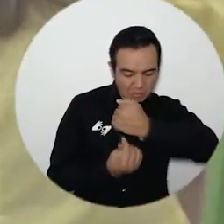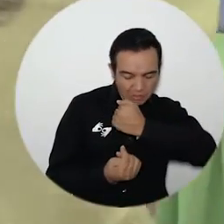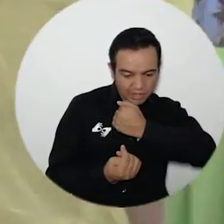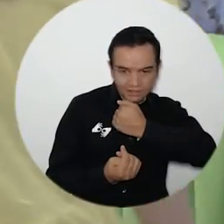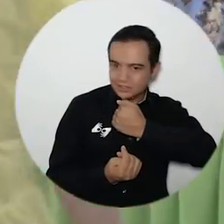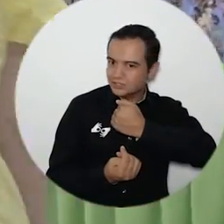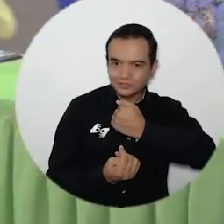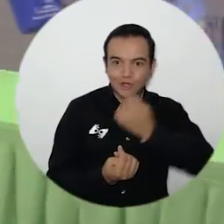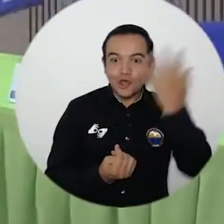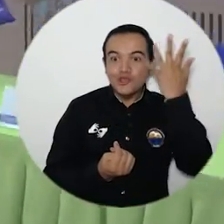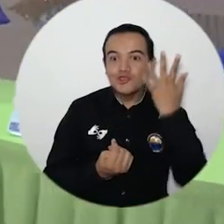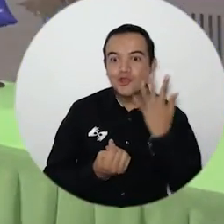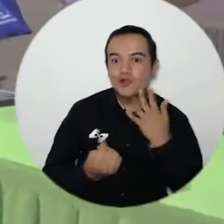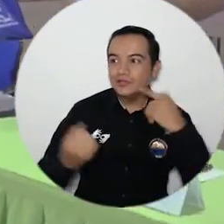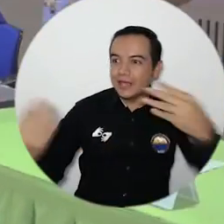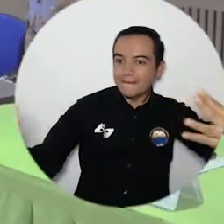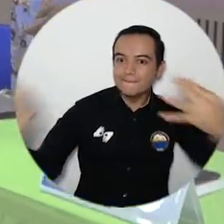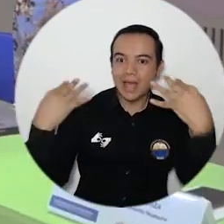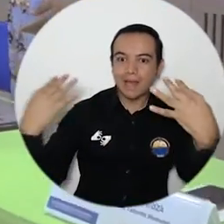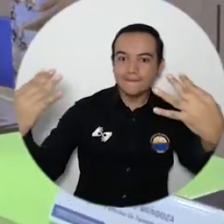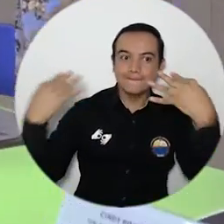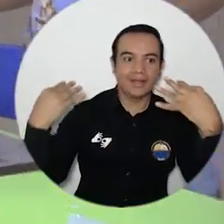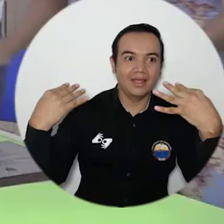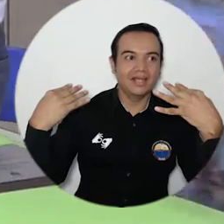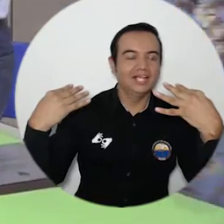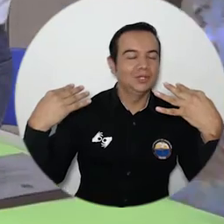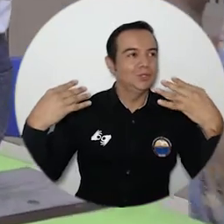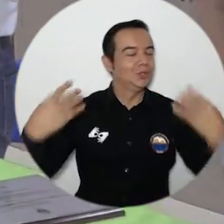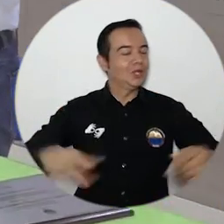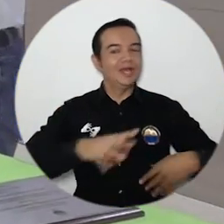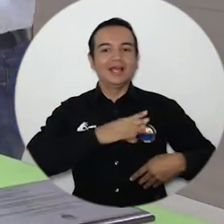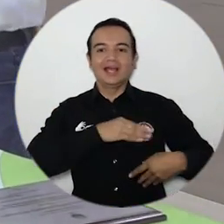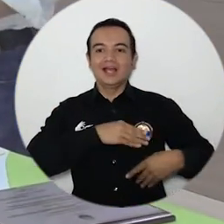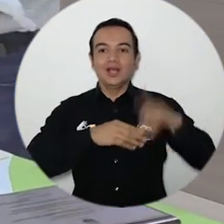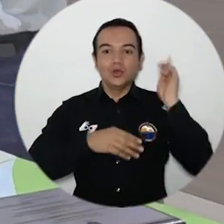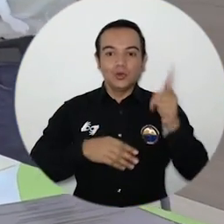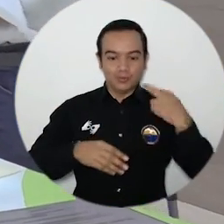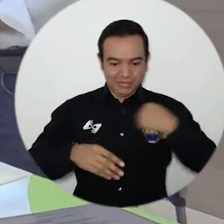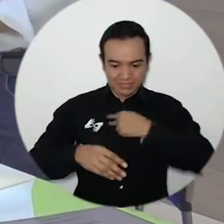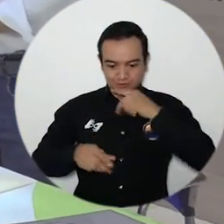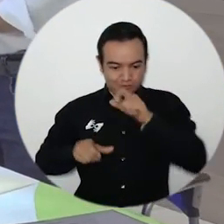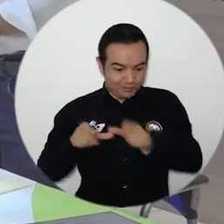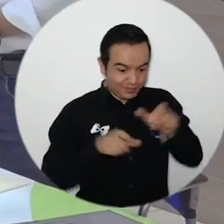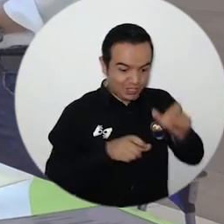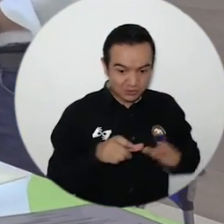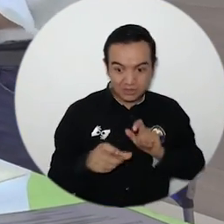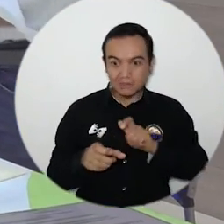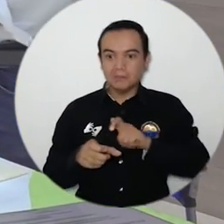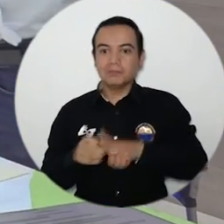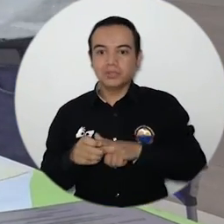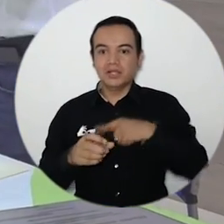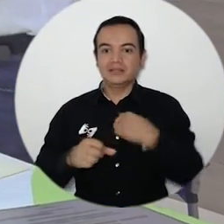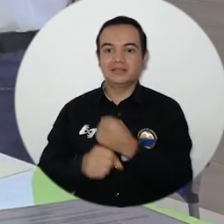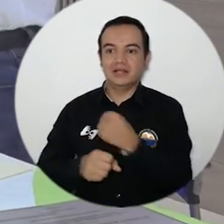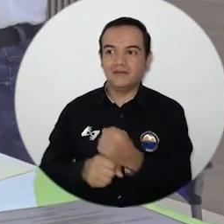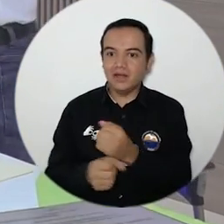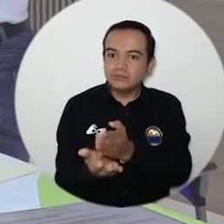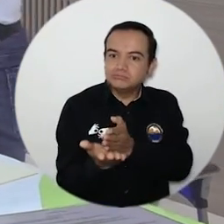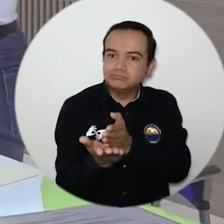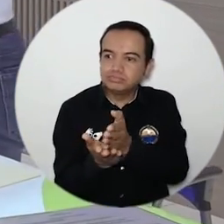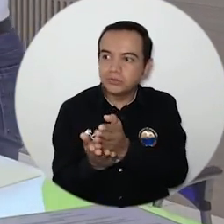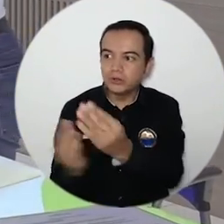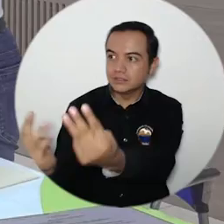resulta que sí lo están viendo y me parece maravilloso porque todos los funcionarios merecen la oportunidad de tener un reconocimiento